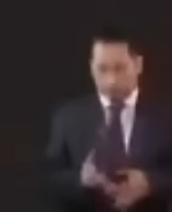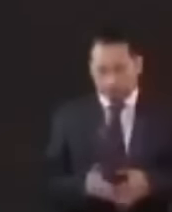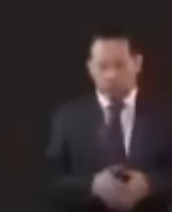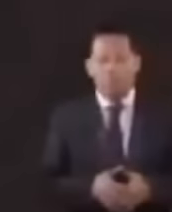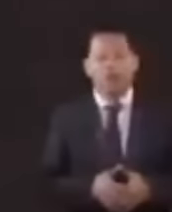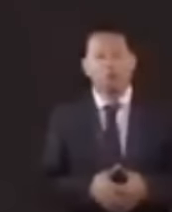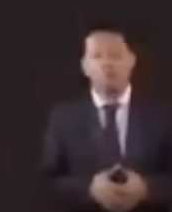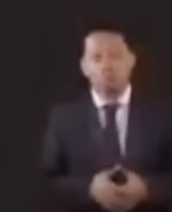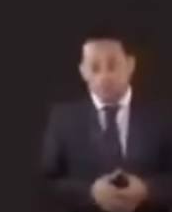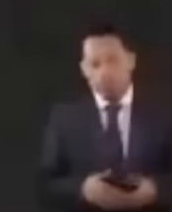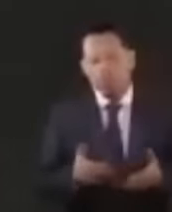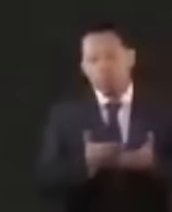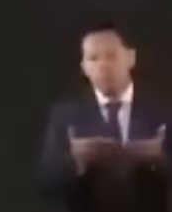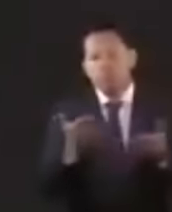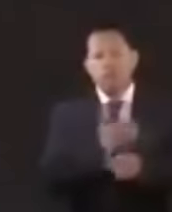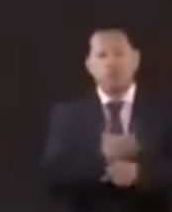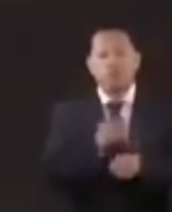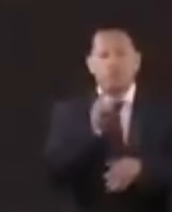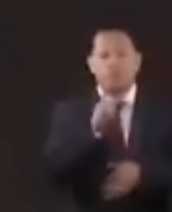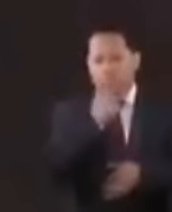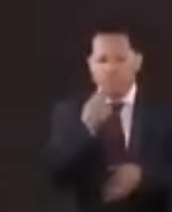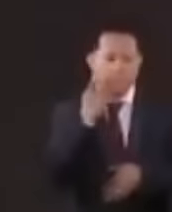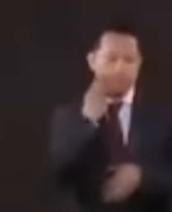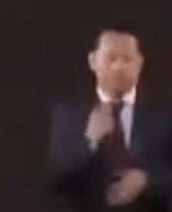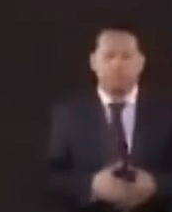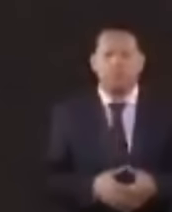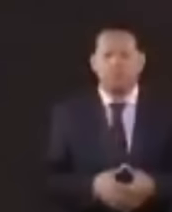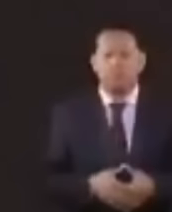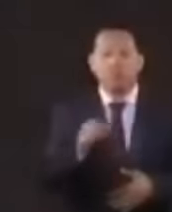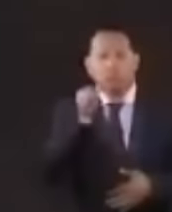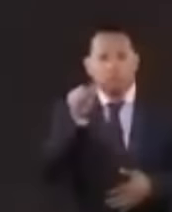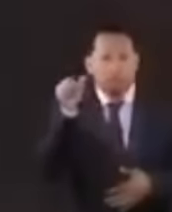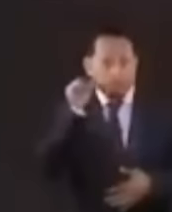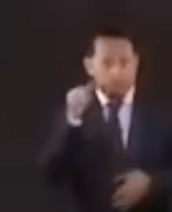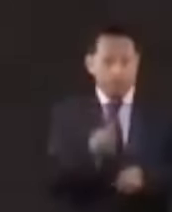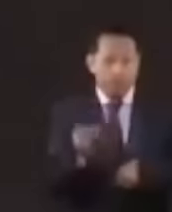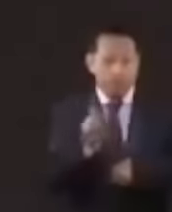diputado. Compañeras y compañeros legisladores, el día de ayer